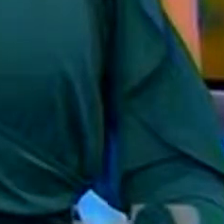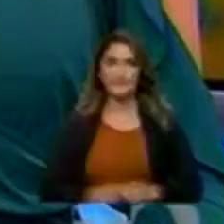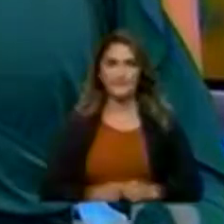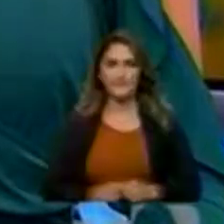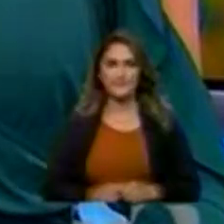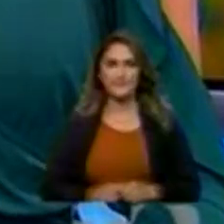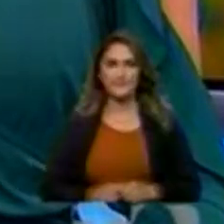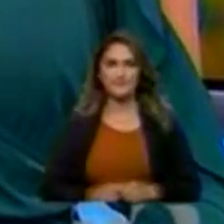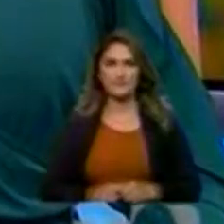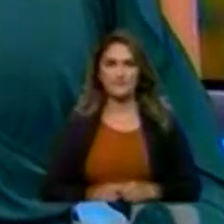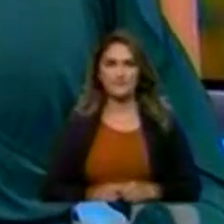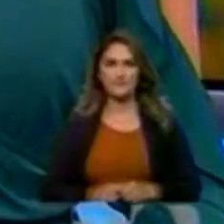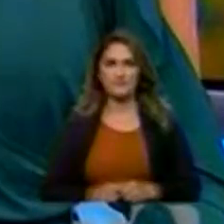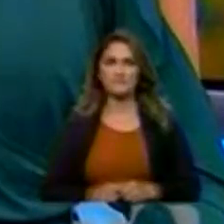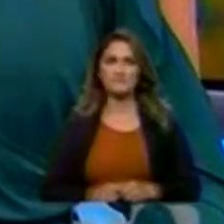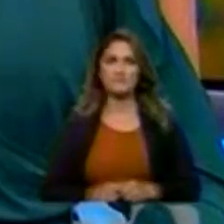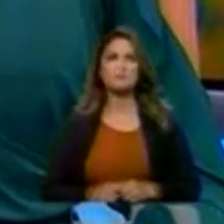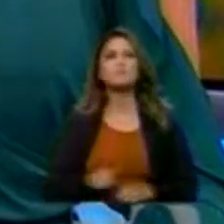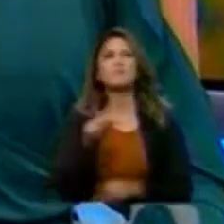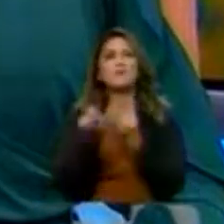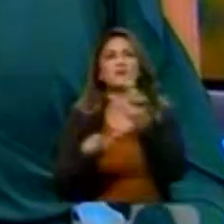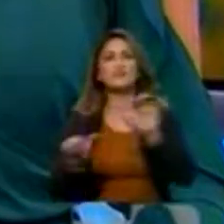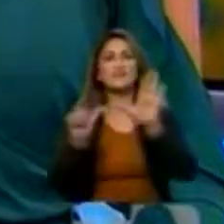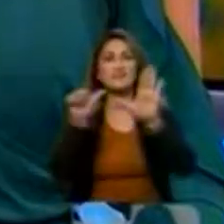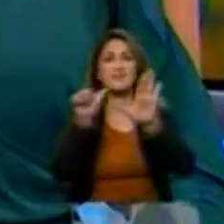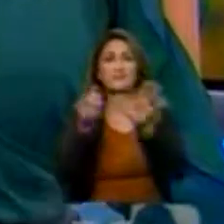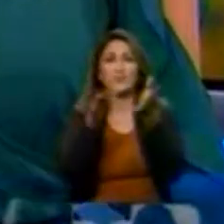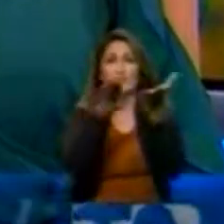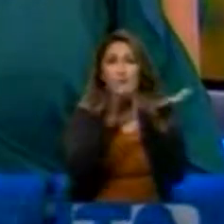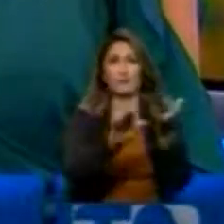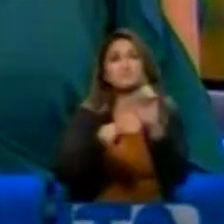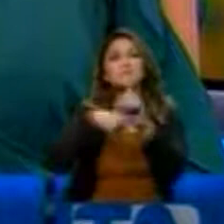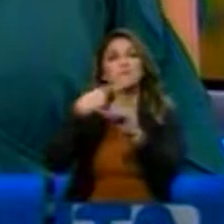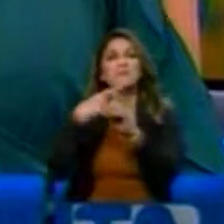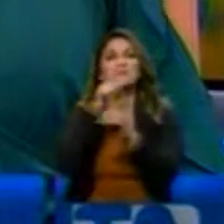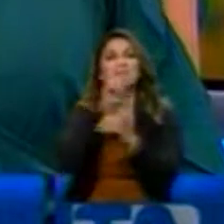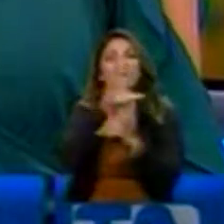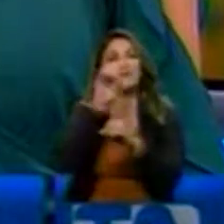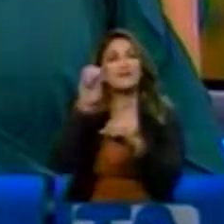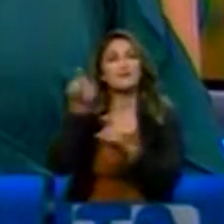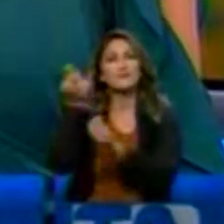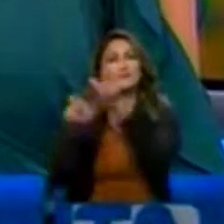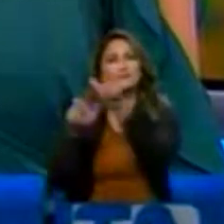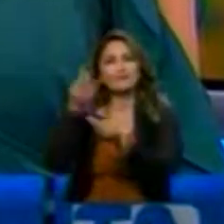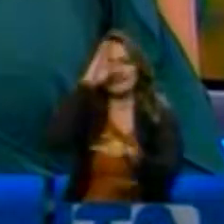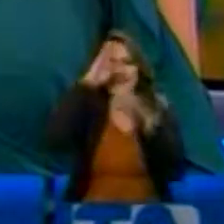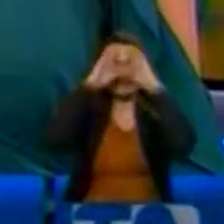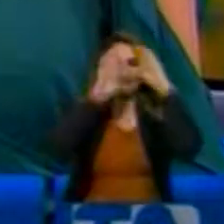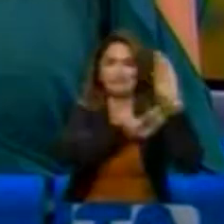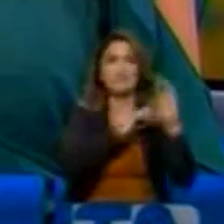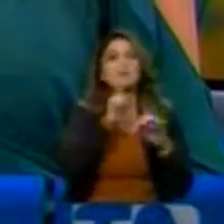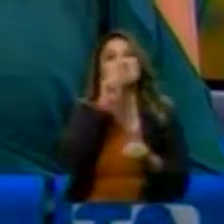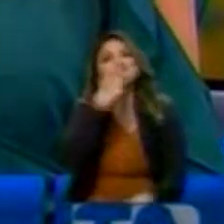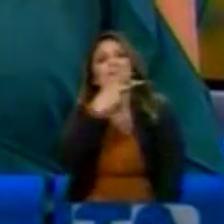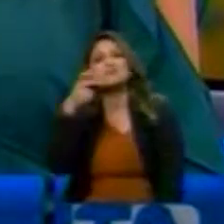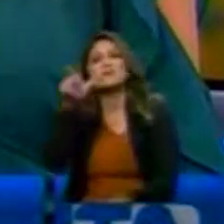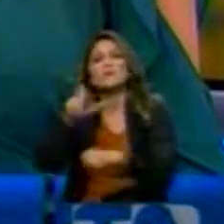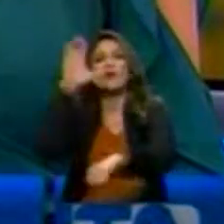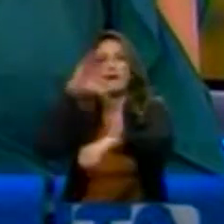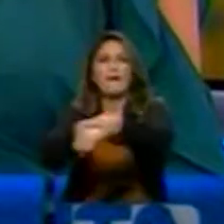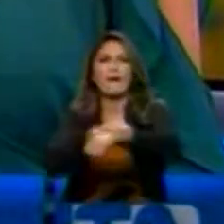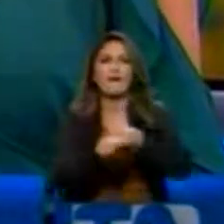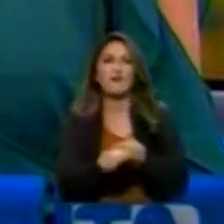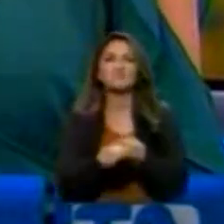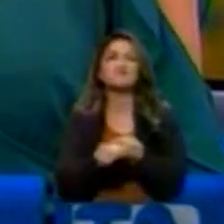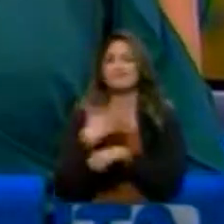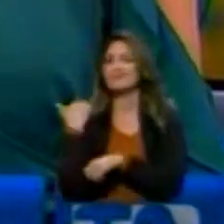Retomamos la información. 6 fallecidos, 1.507 heridos y 1.330 aprehendidos es el resultado de las protestas que se desarrollaron durante 11 días